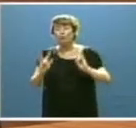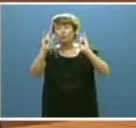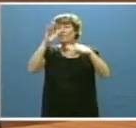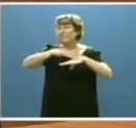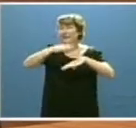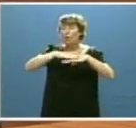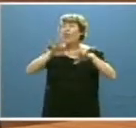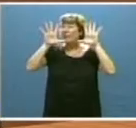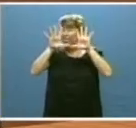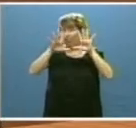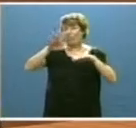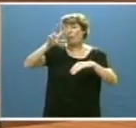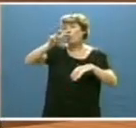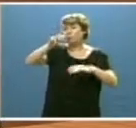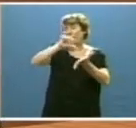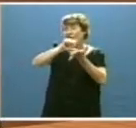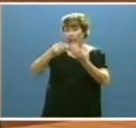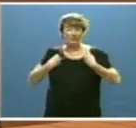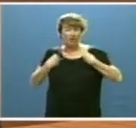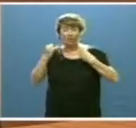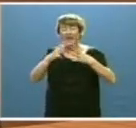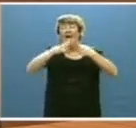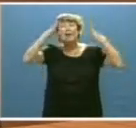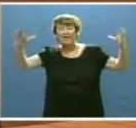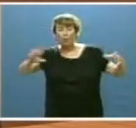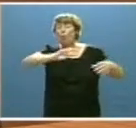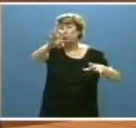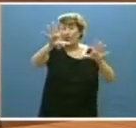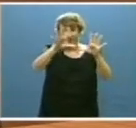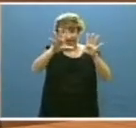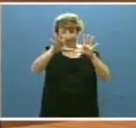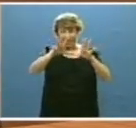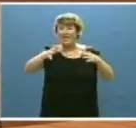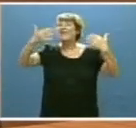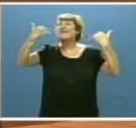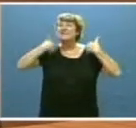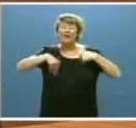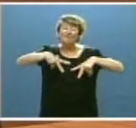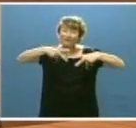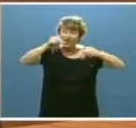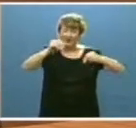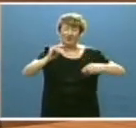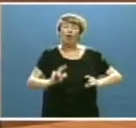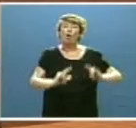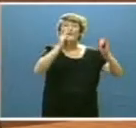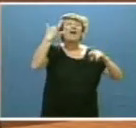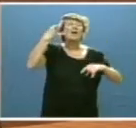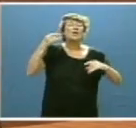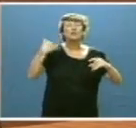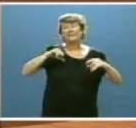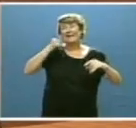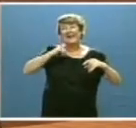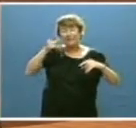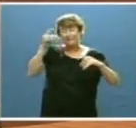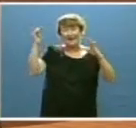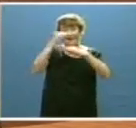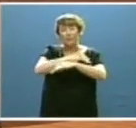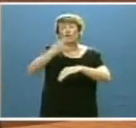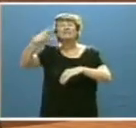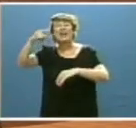10 nuevos centros de salud y la ampliación de otros 10 la culminación de las obras del clínico de salamanca provincial de zamora